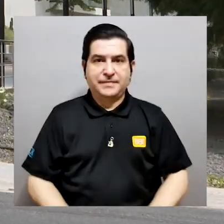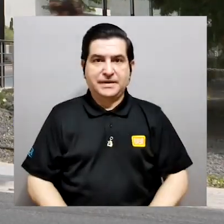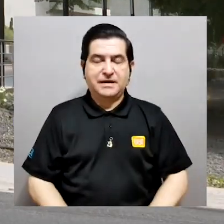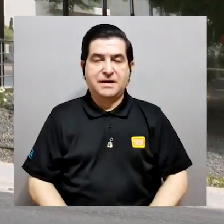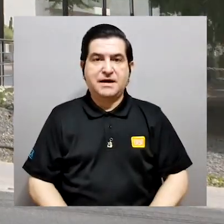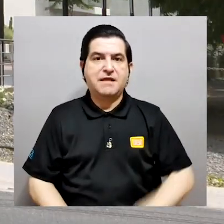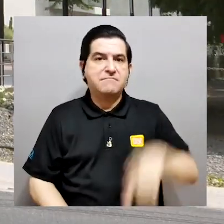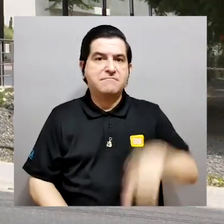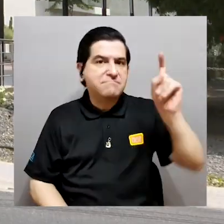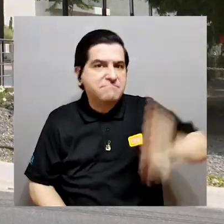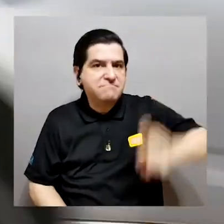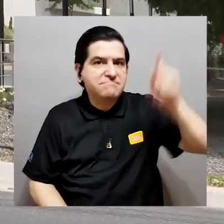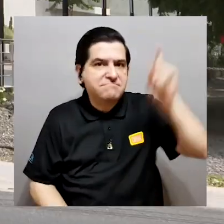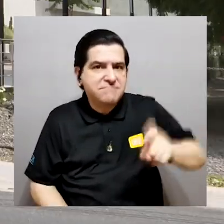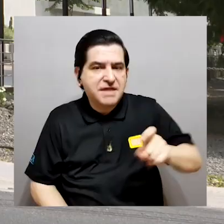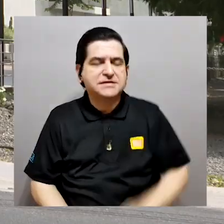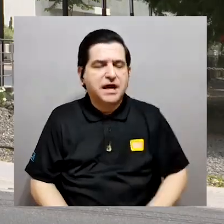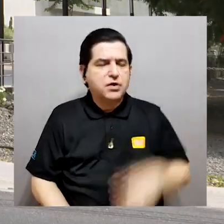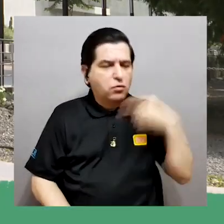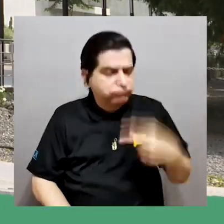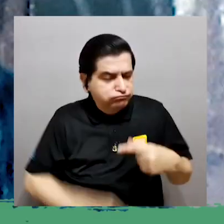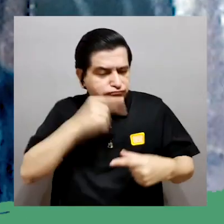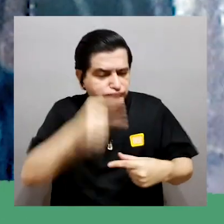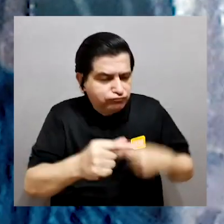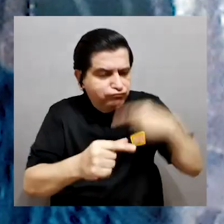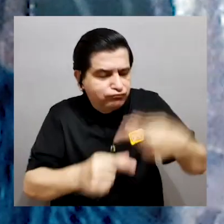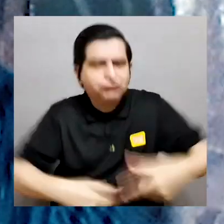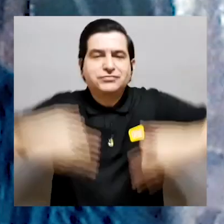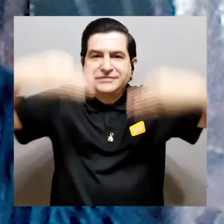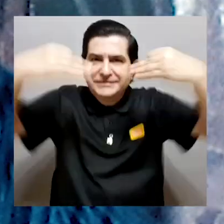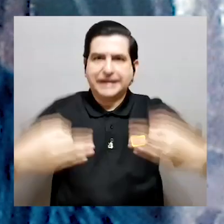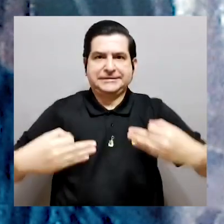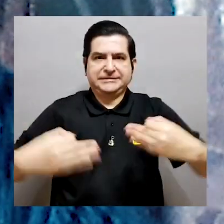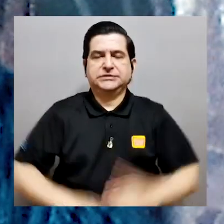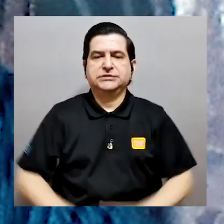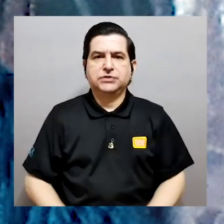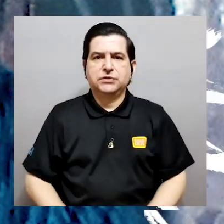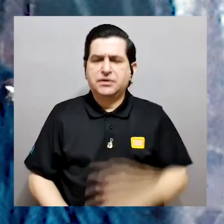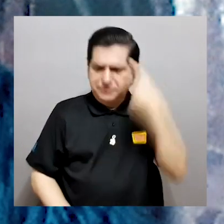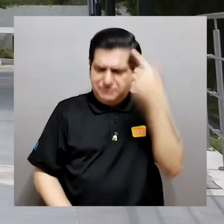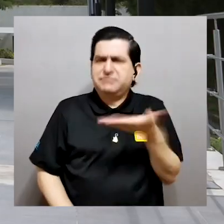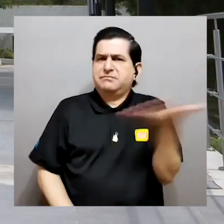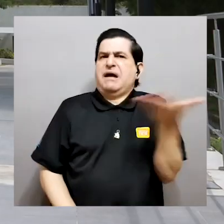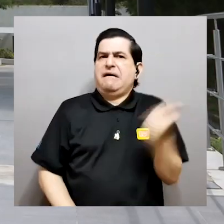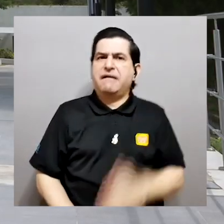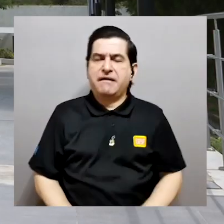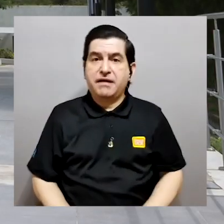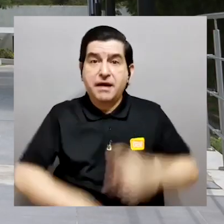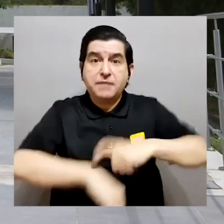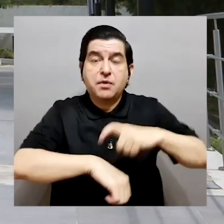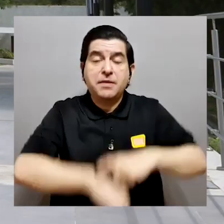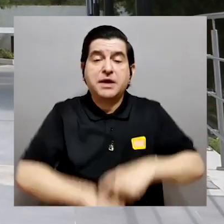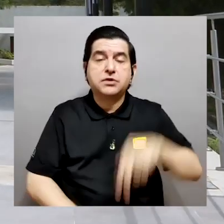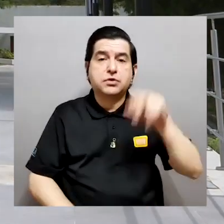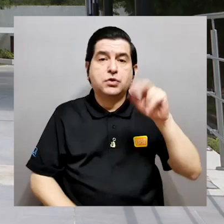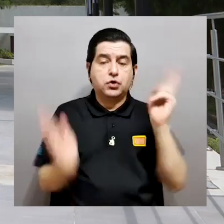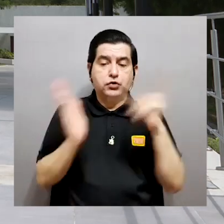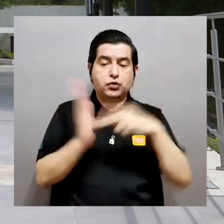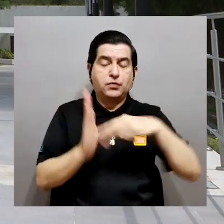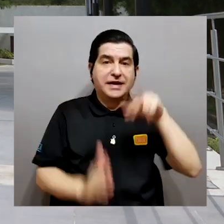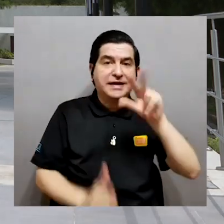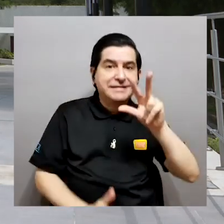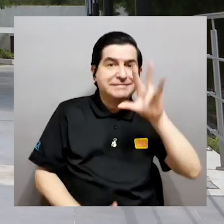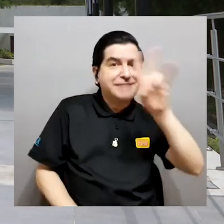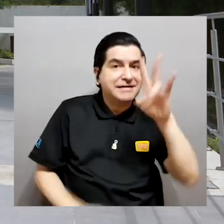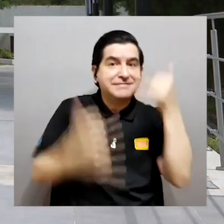que hay que ir poco a poco tomando decisiones para que al llegar al